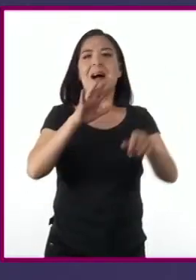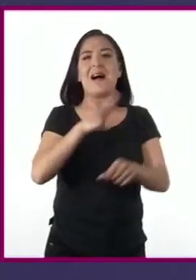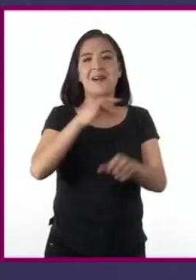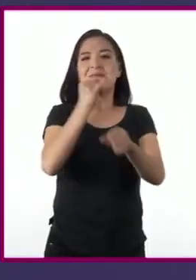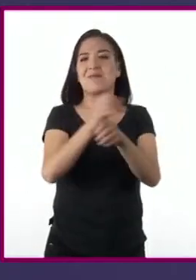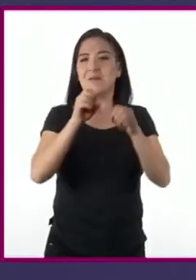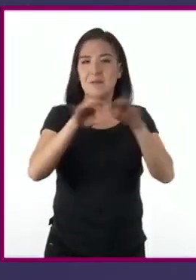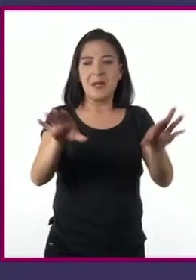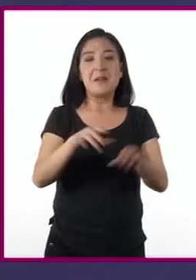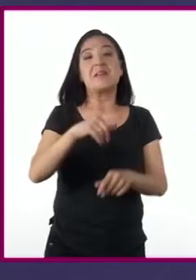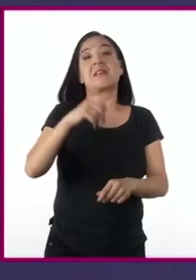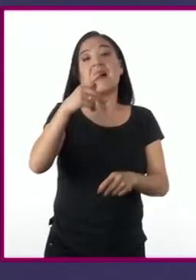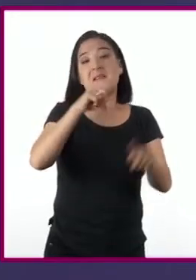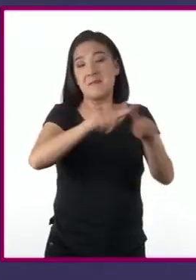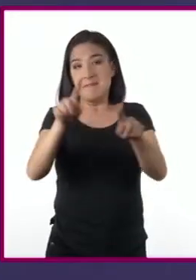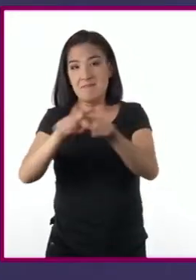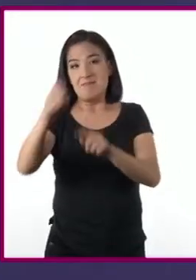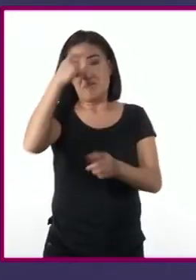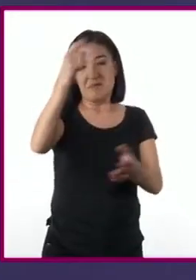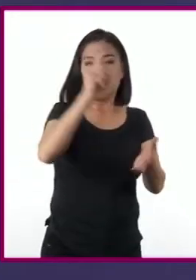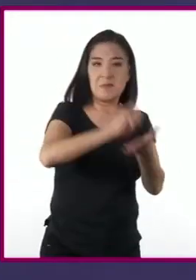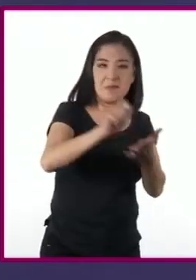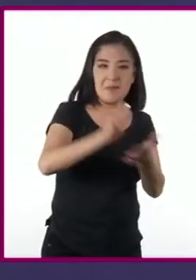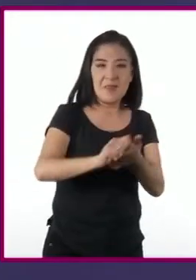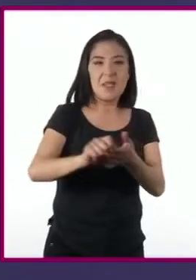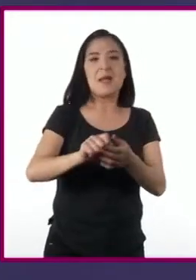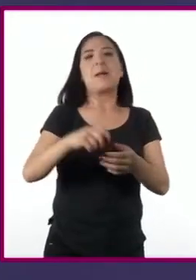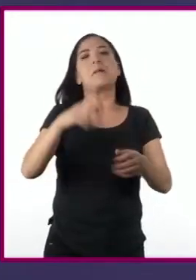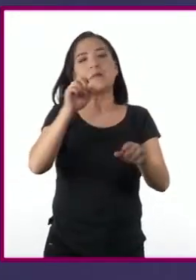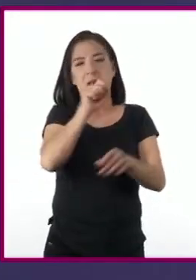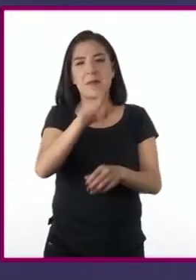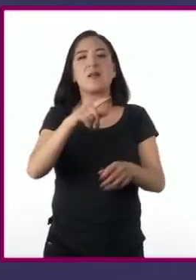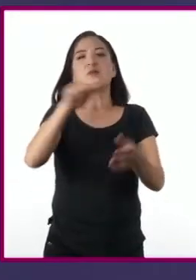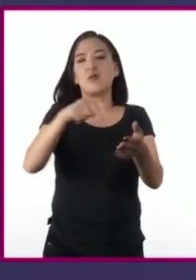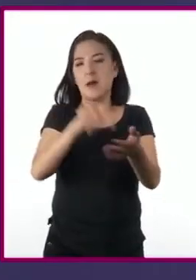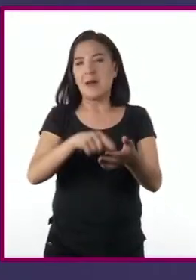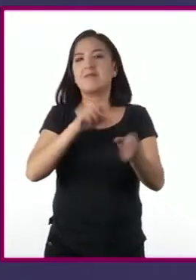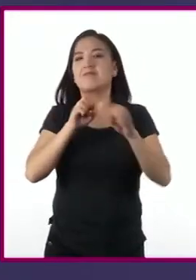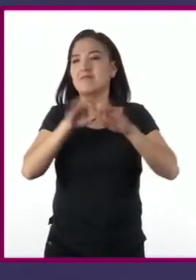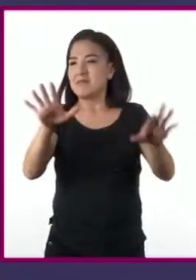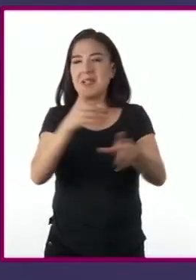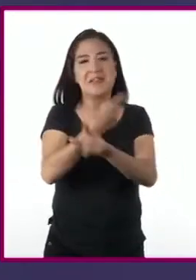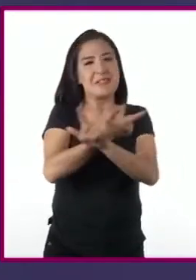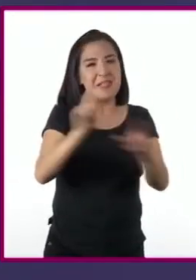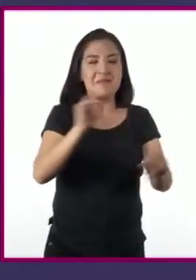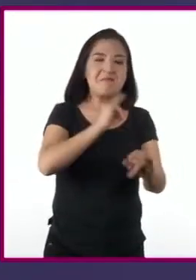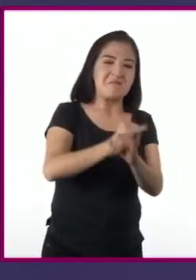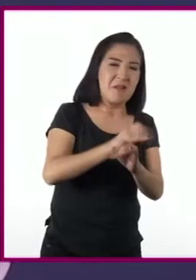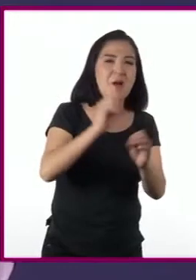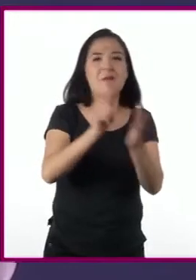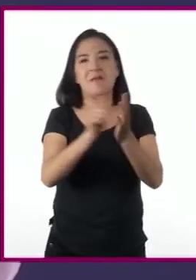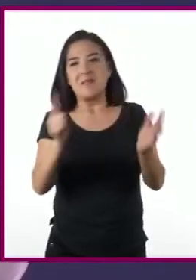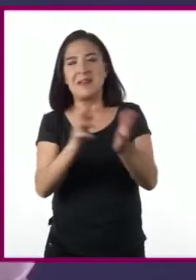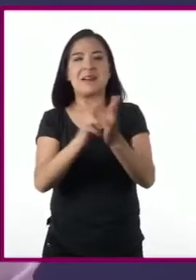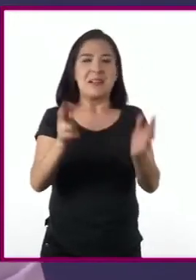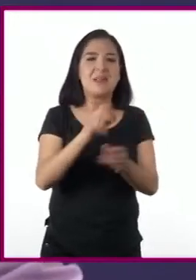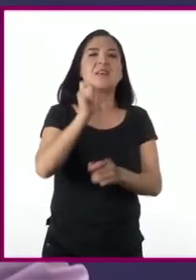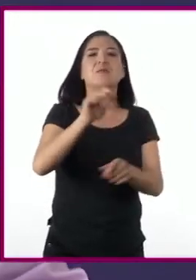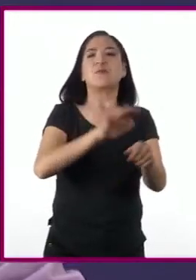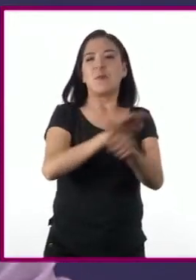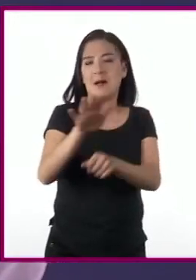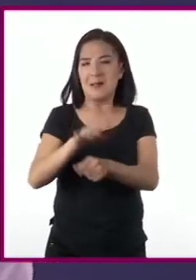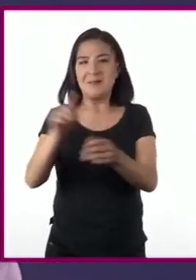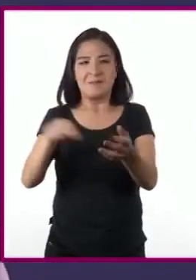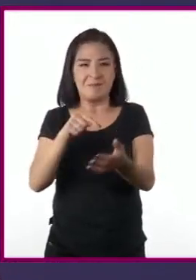de diferentes autores y múltiples fuentes de consulta, y cada una con tratamientos distintos. ¿Saben